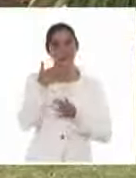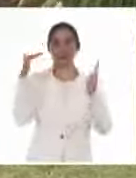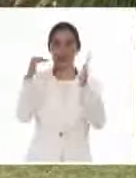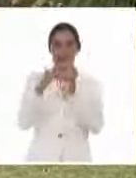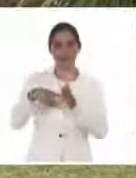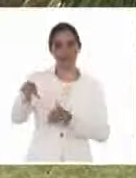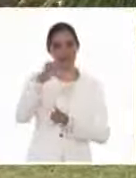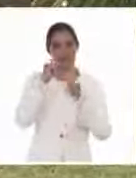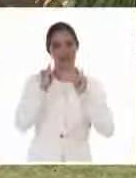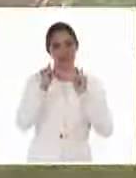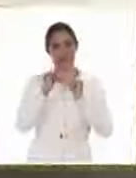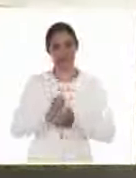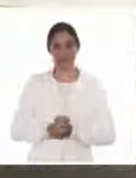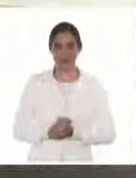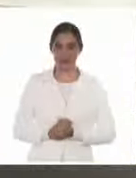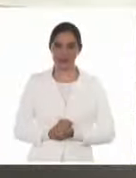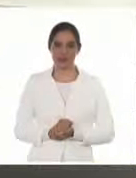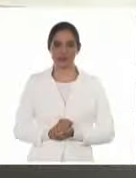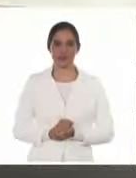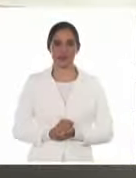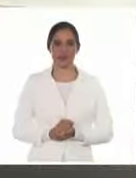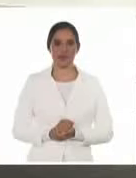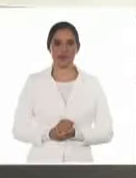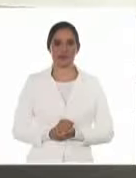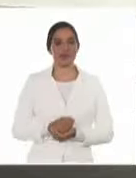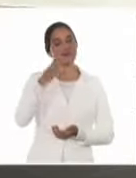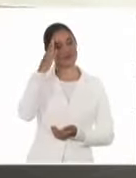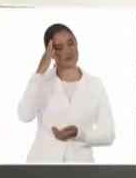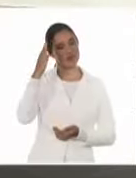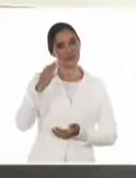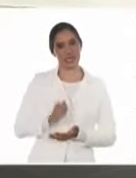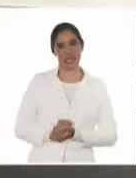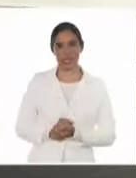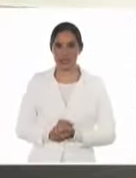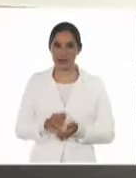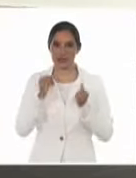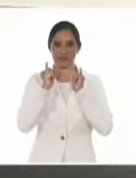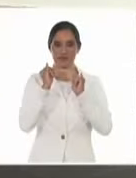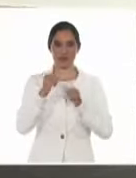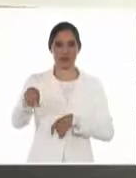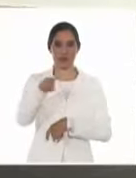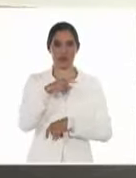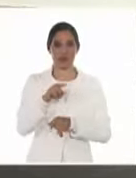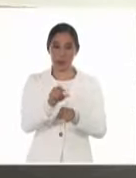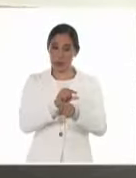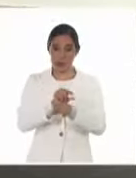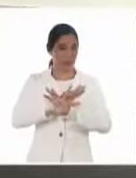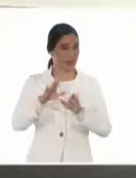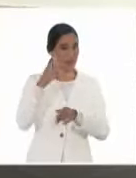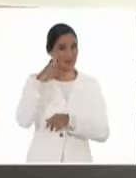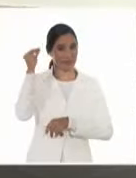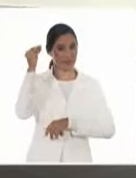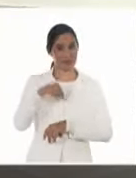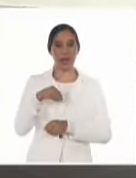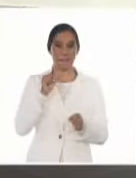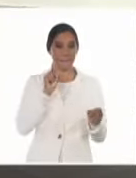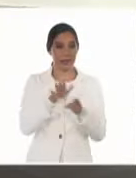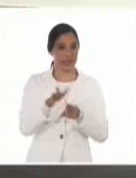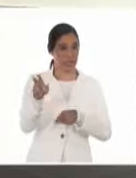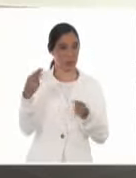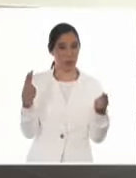del noticiero del mediodía. Bien, gracias Pavel por este contacto. Apenas faltan minutos para que se dé la voz de play en el